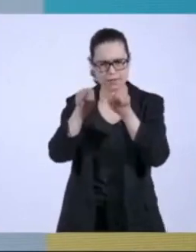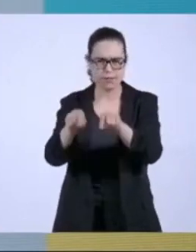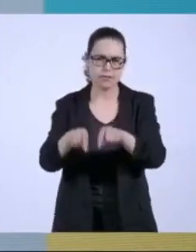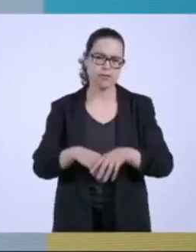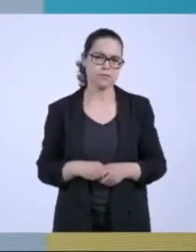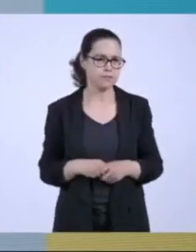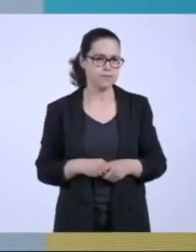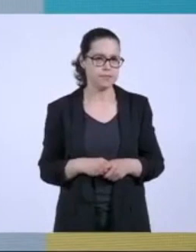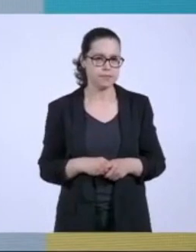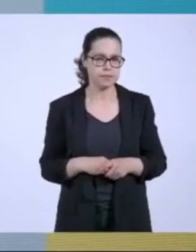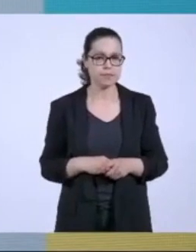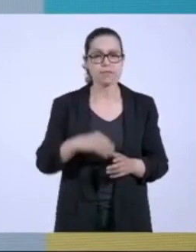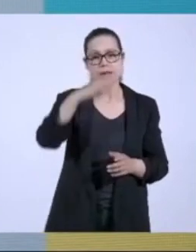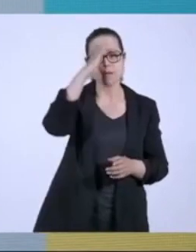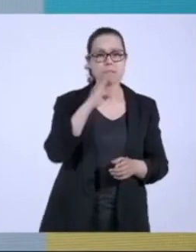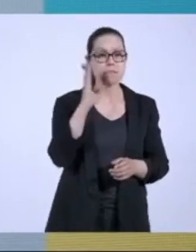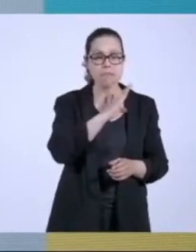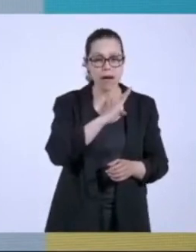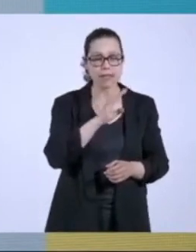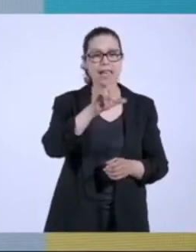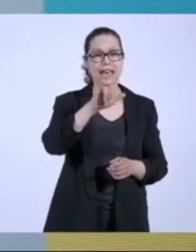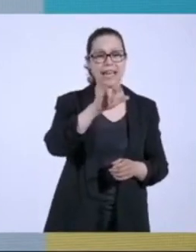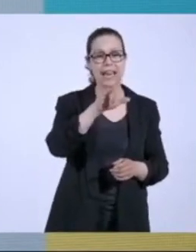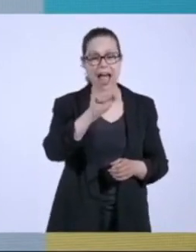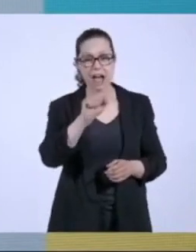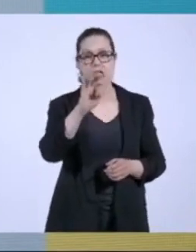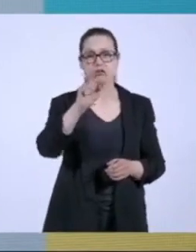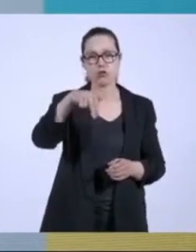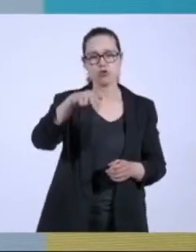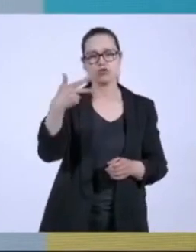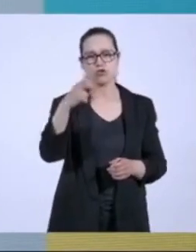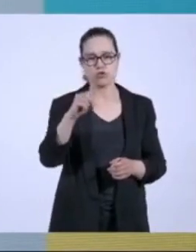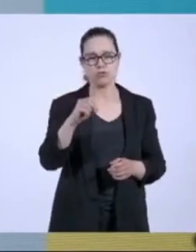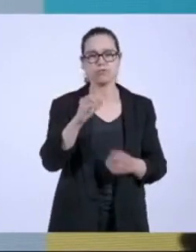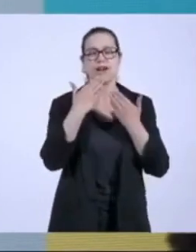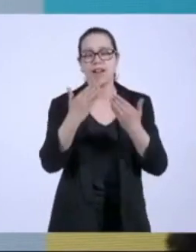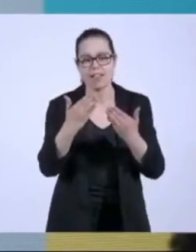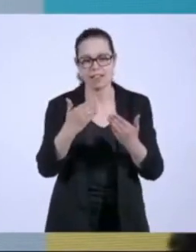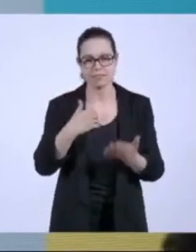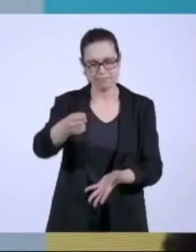E gracias aos meus pais, Lila e Toncho. Vai por eles.